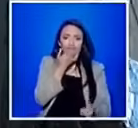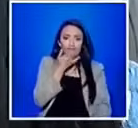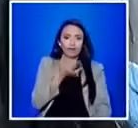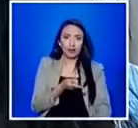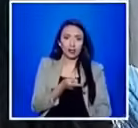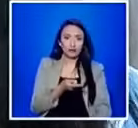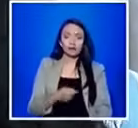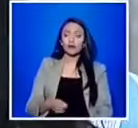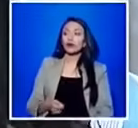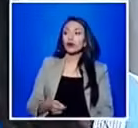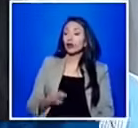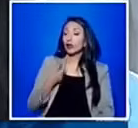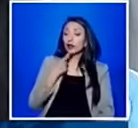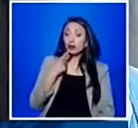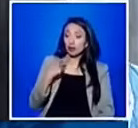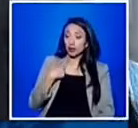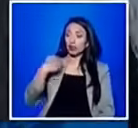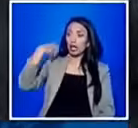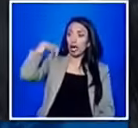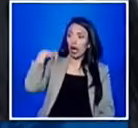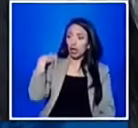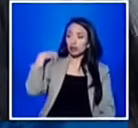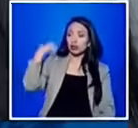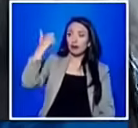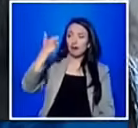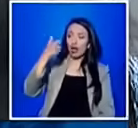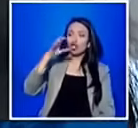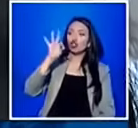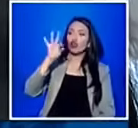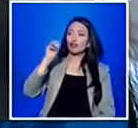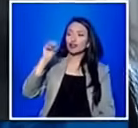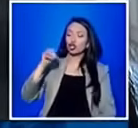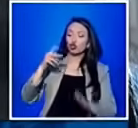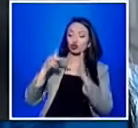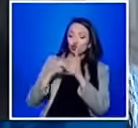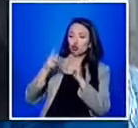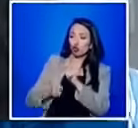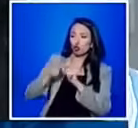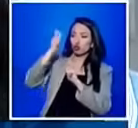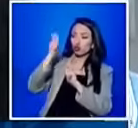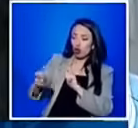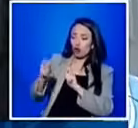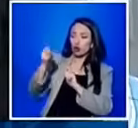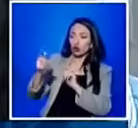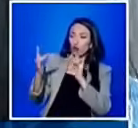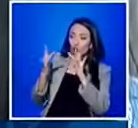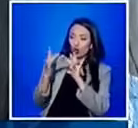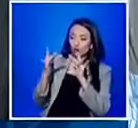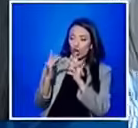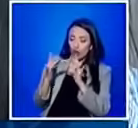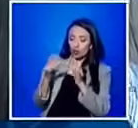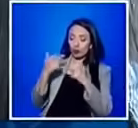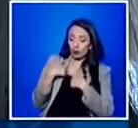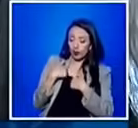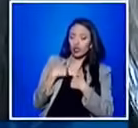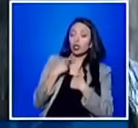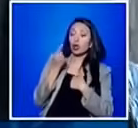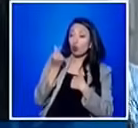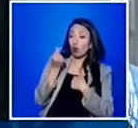que les garantizamos 900 puntos, que contáctenos y así. ¿Por